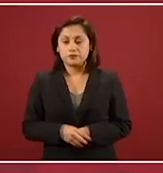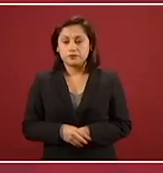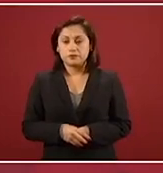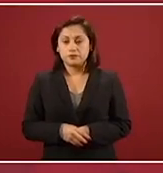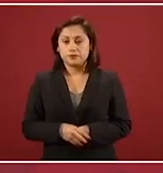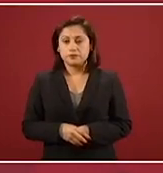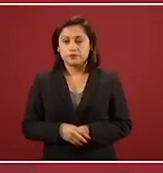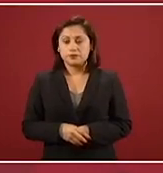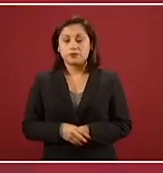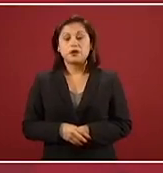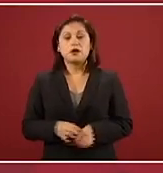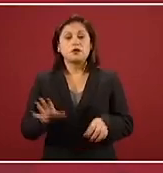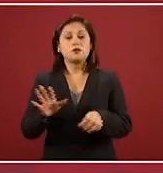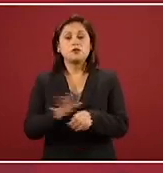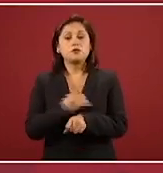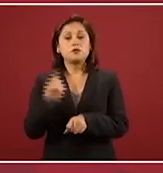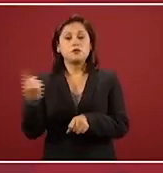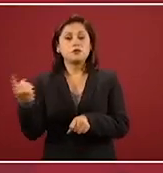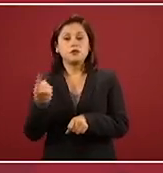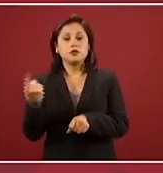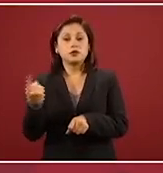hasta noviembre